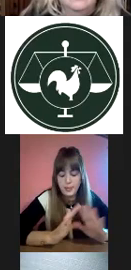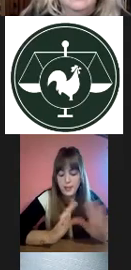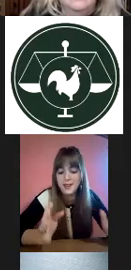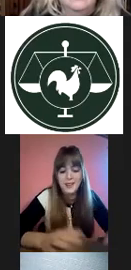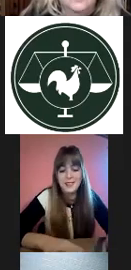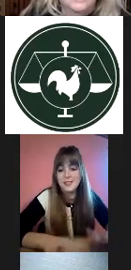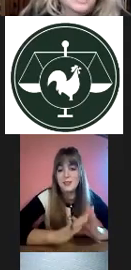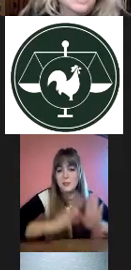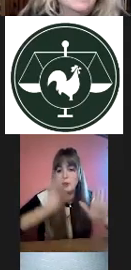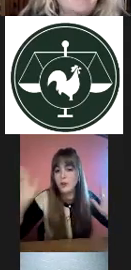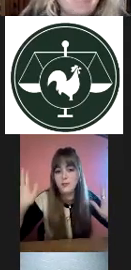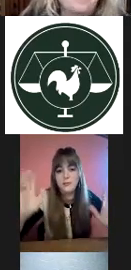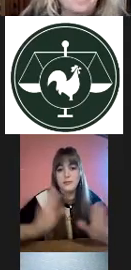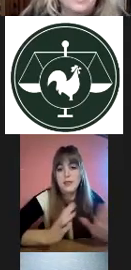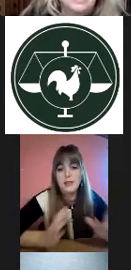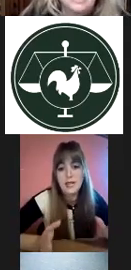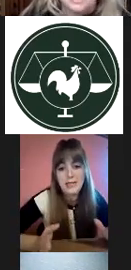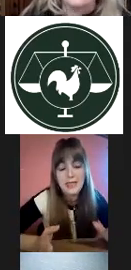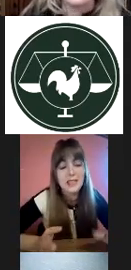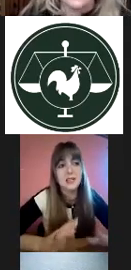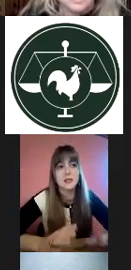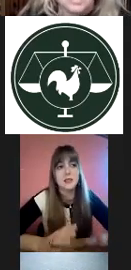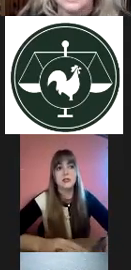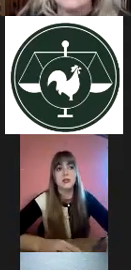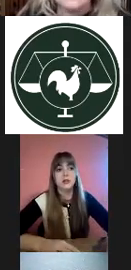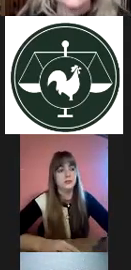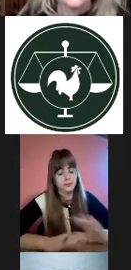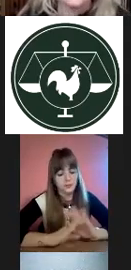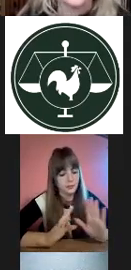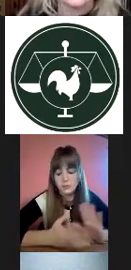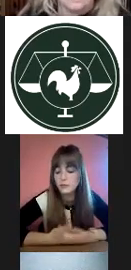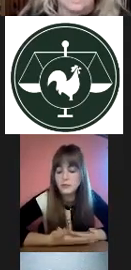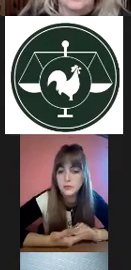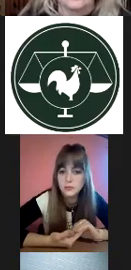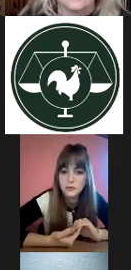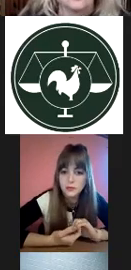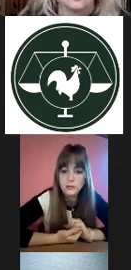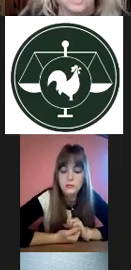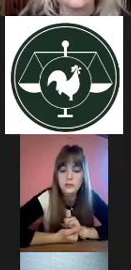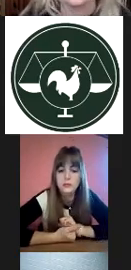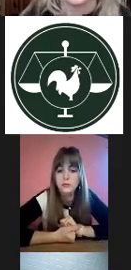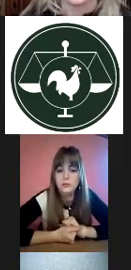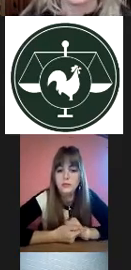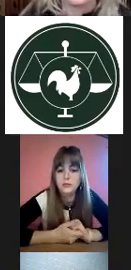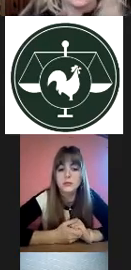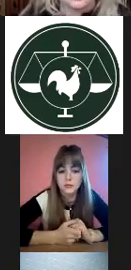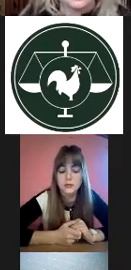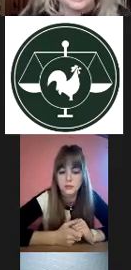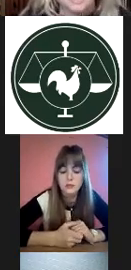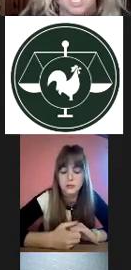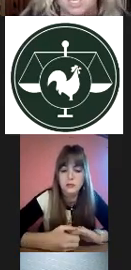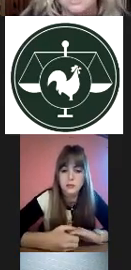está. ya se descontroló. Ya está. Además, hay algo que se está encontrando en el mundo